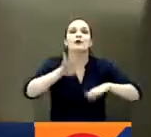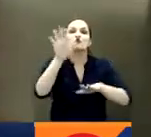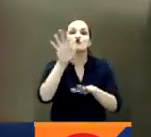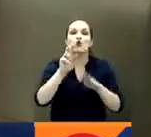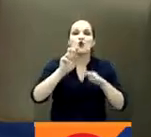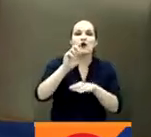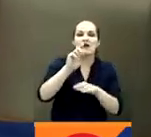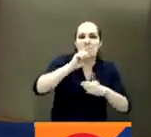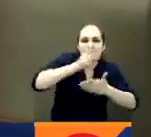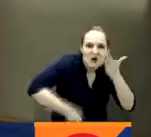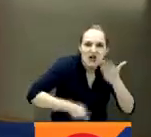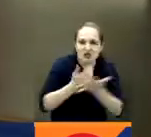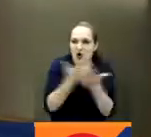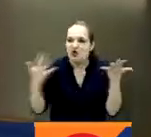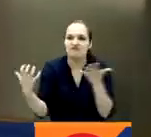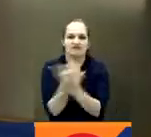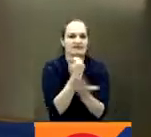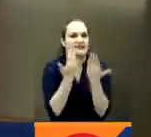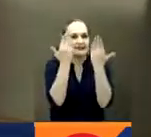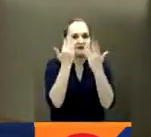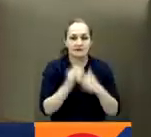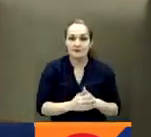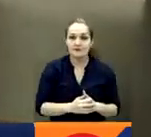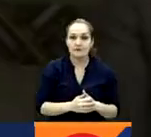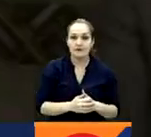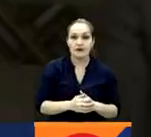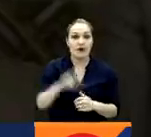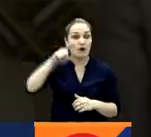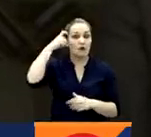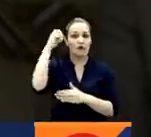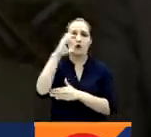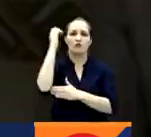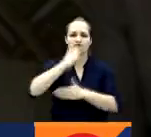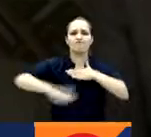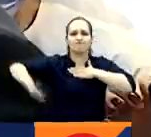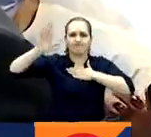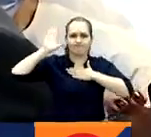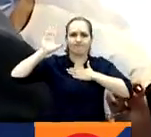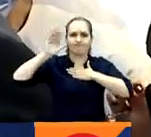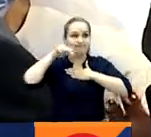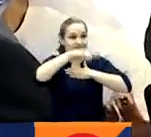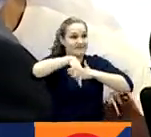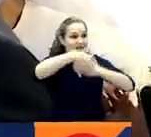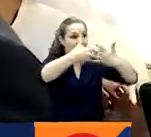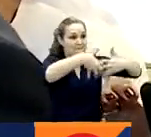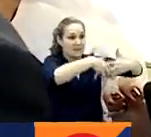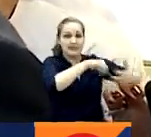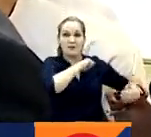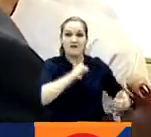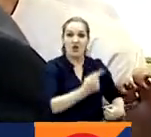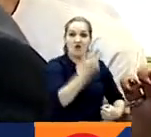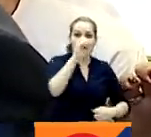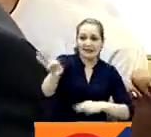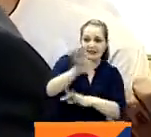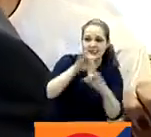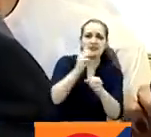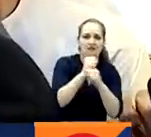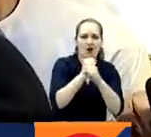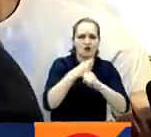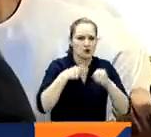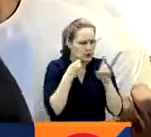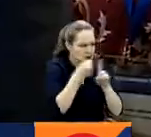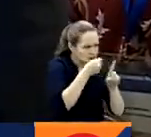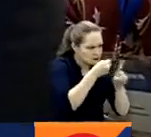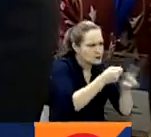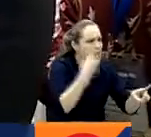resultados. El gobierno nacional se comprometió a recuperar el empleo en el sector privado antes de finalizar el 2022 y a